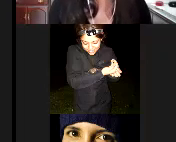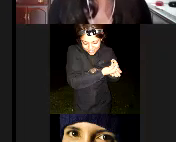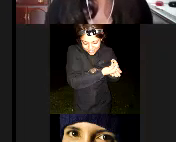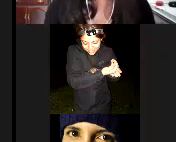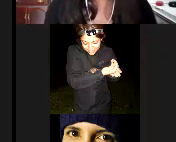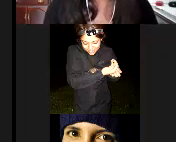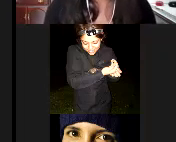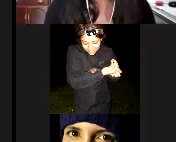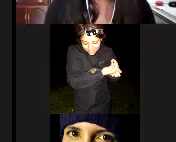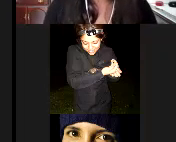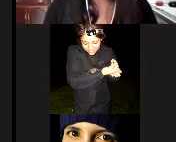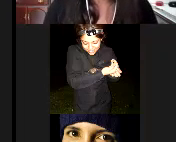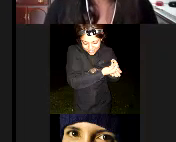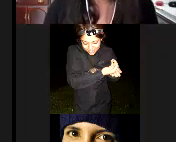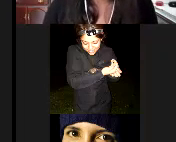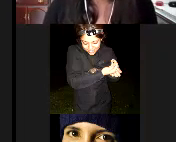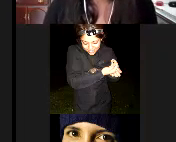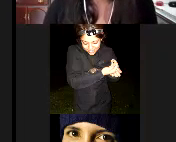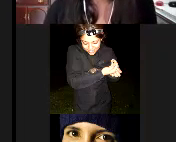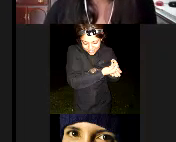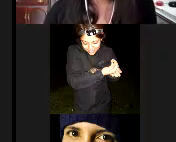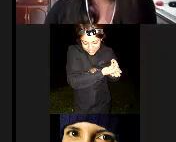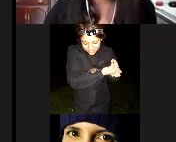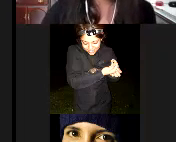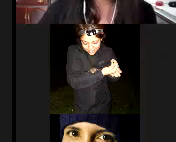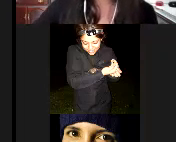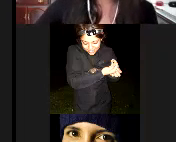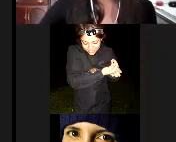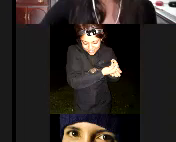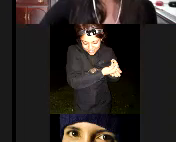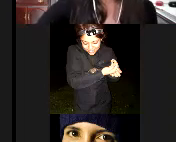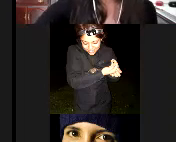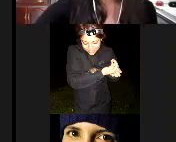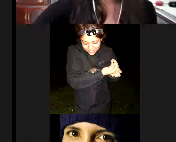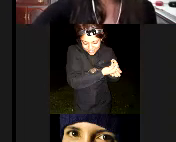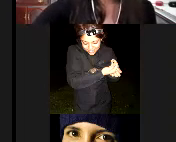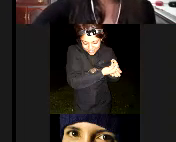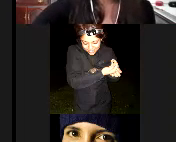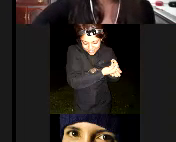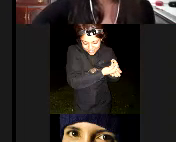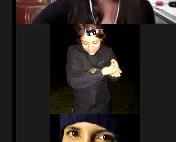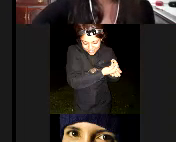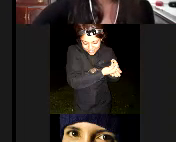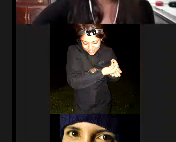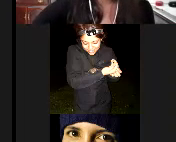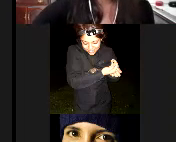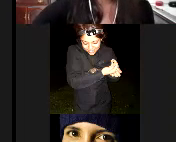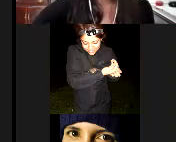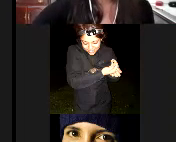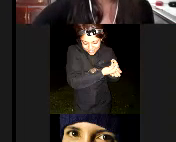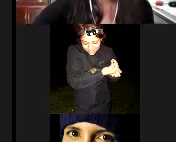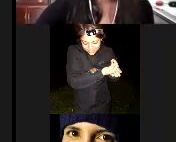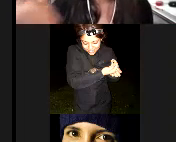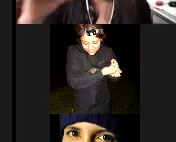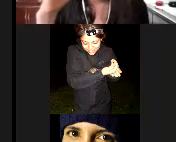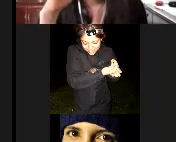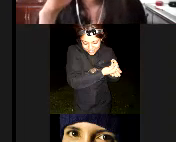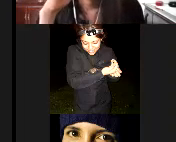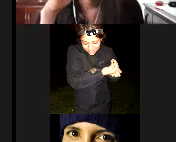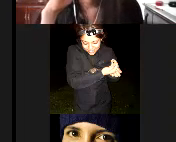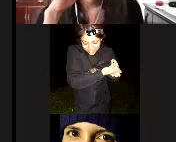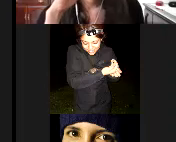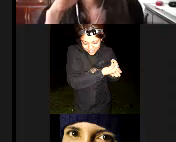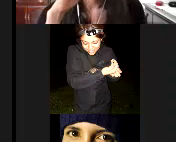seguir entrando nutrientes al lago. Es imposible dar vuelta atrás, digamos así. Exacto. O sea,